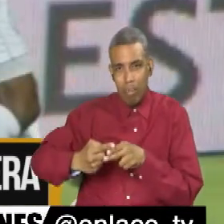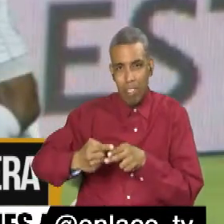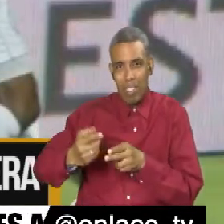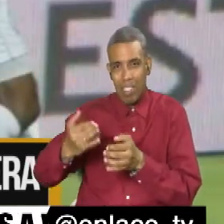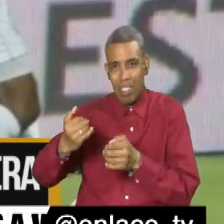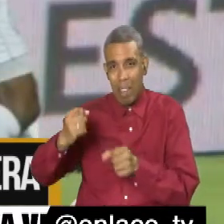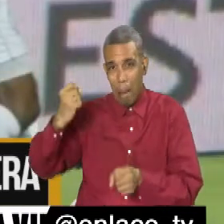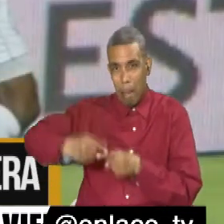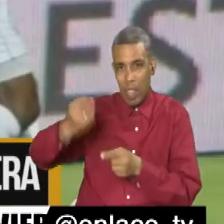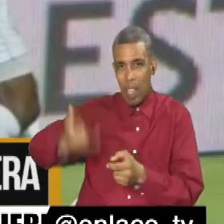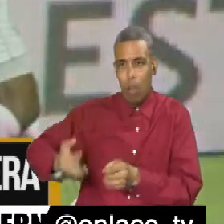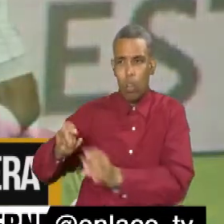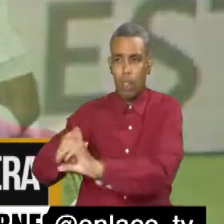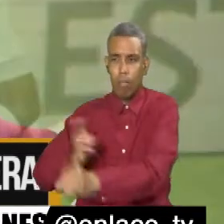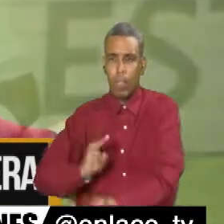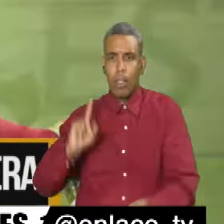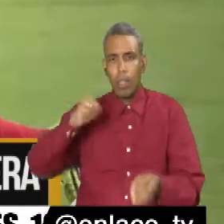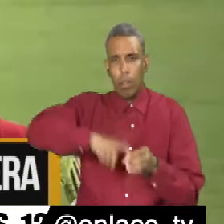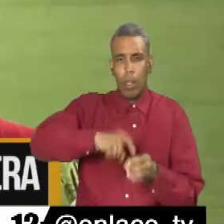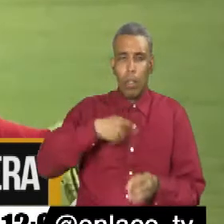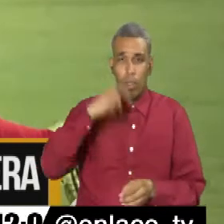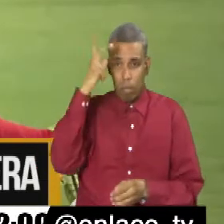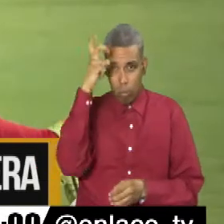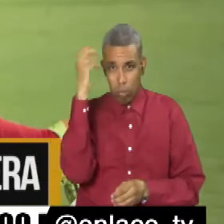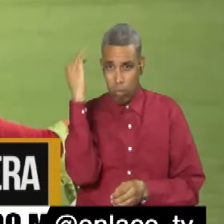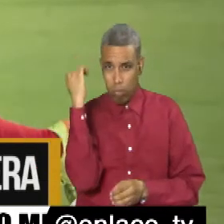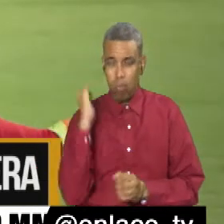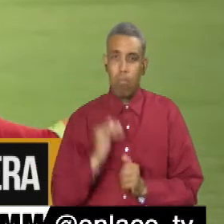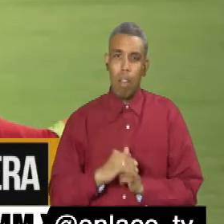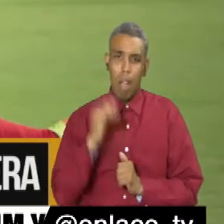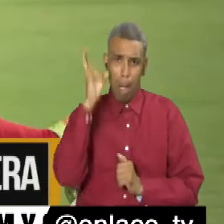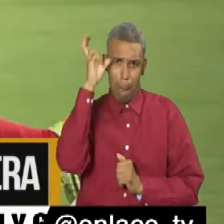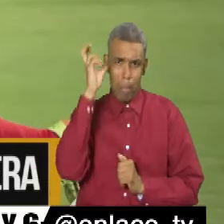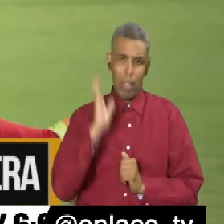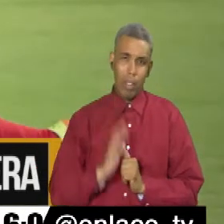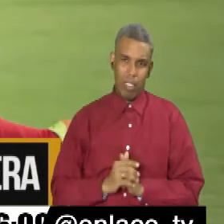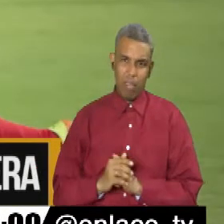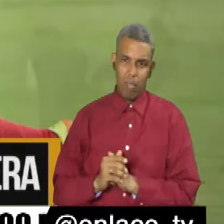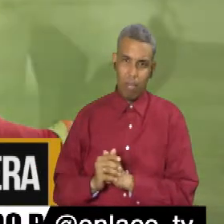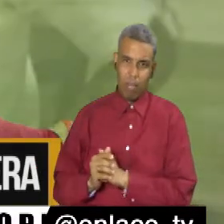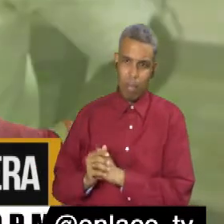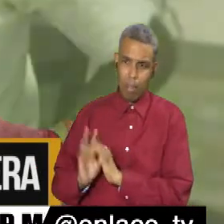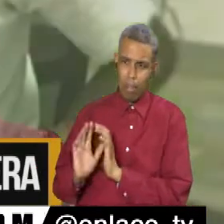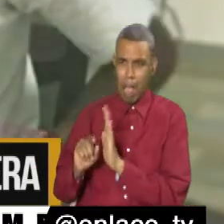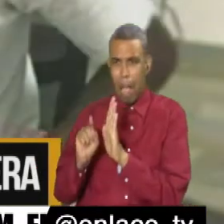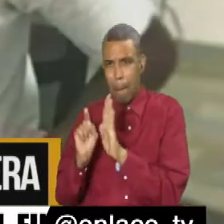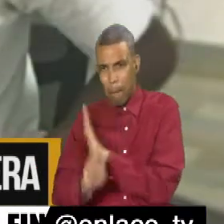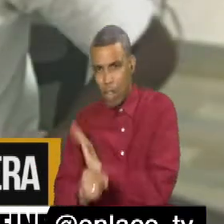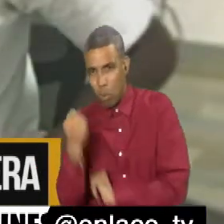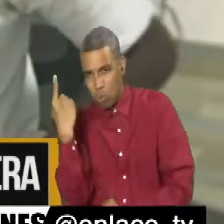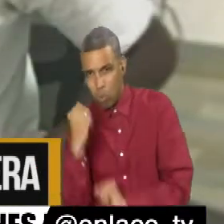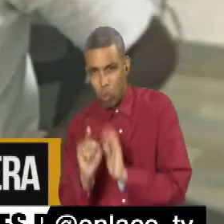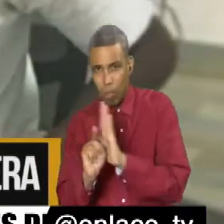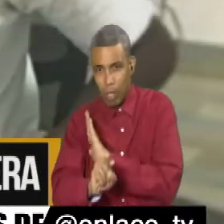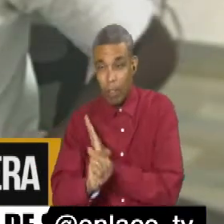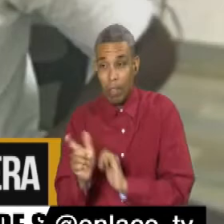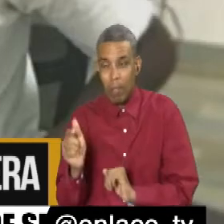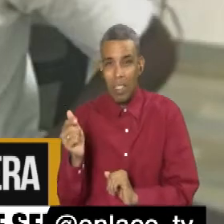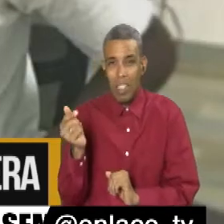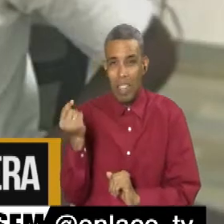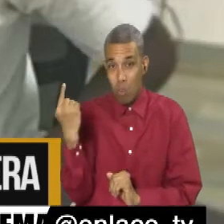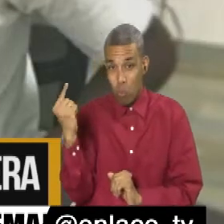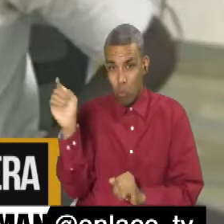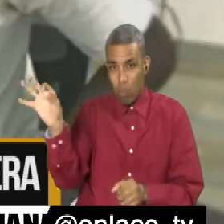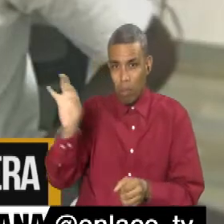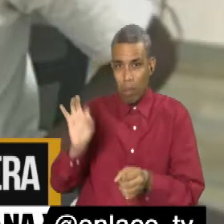jugó 9 partidos en el primer semestre con el América de Cali y marcó un gol. Con este nuevo jugador, el club